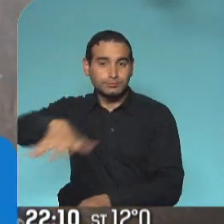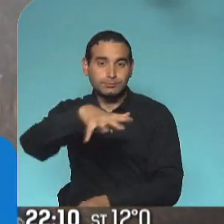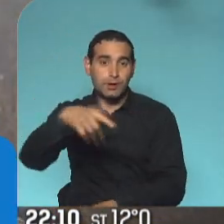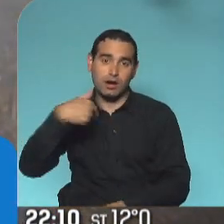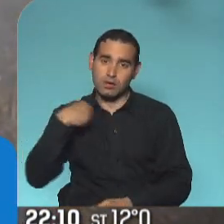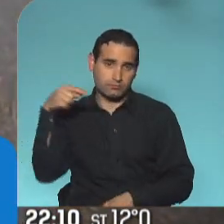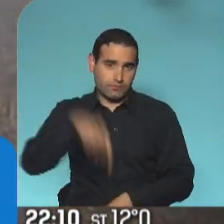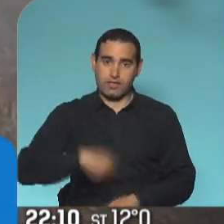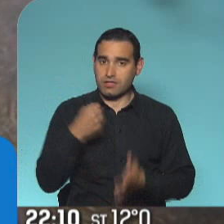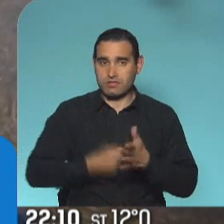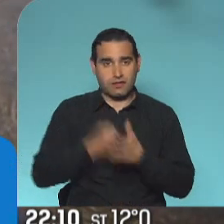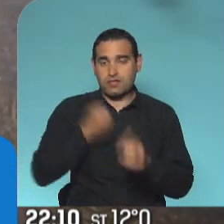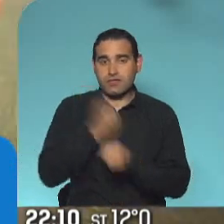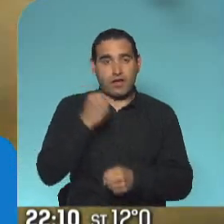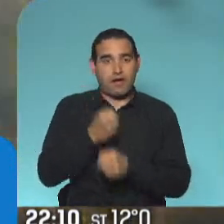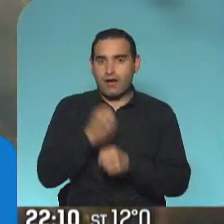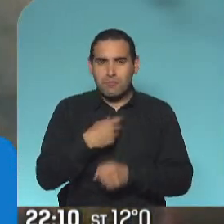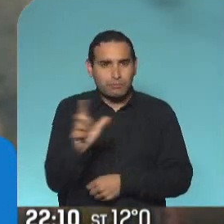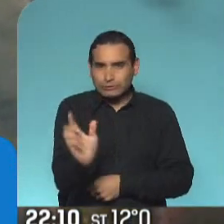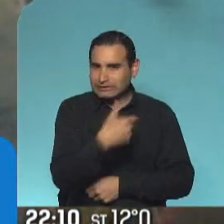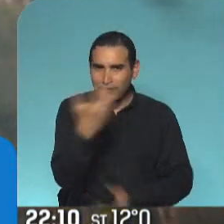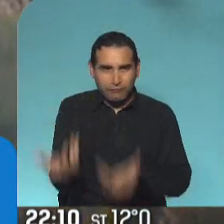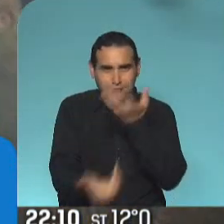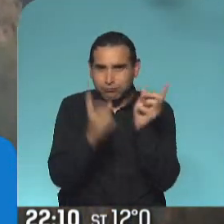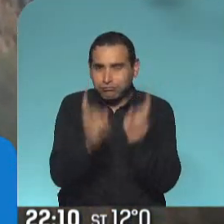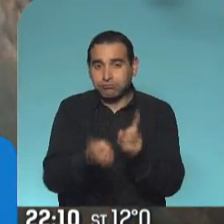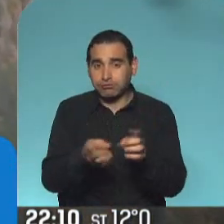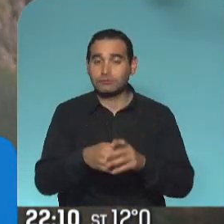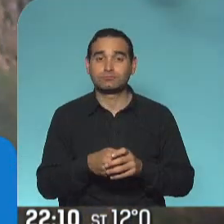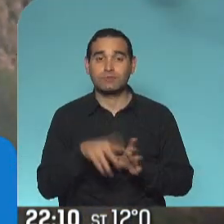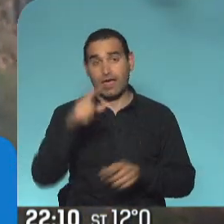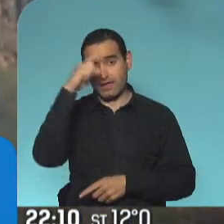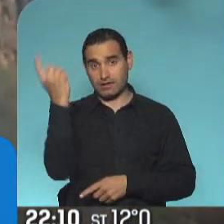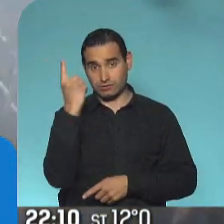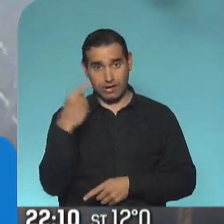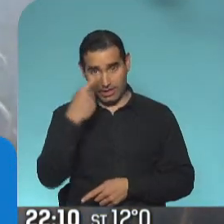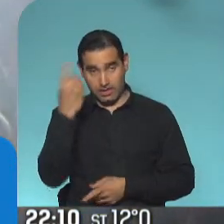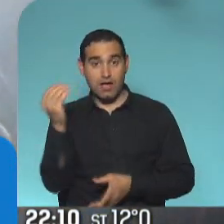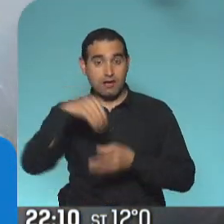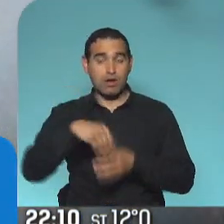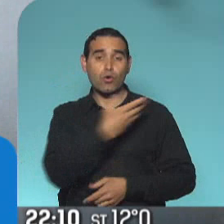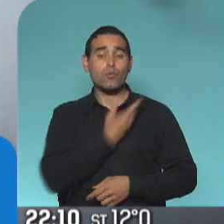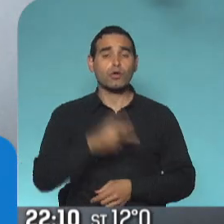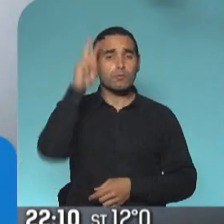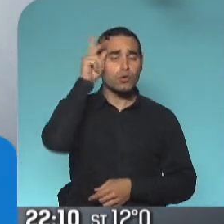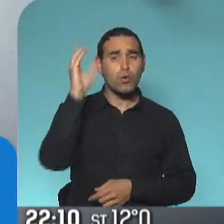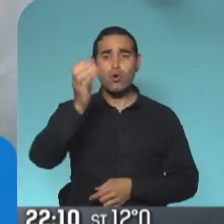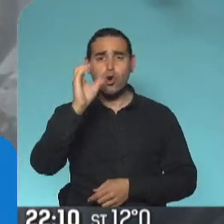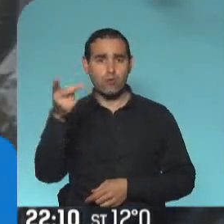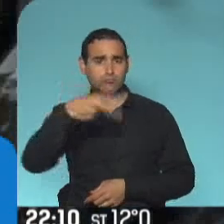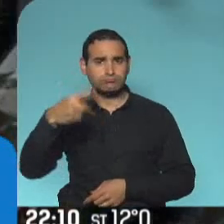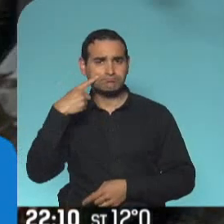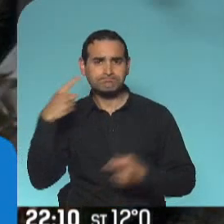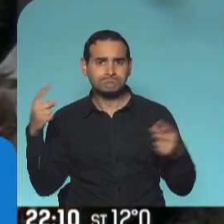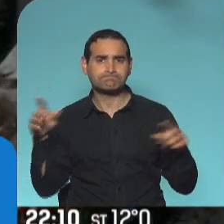para seguir trabajando, pero es posible apagar. Sumándose a la iniciativa internacional, los gobiernos de Perú y Colombia convocaron a